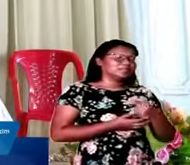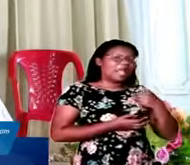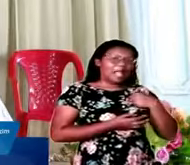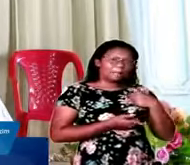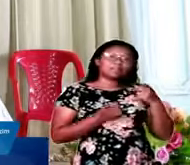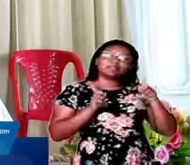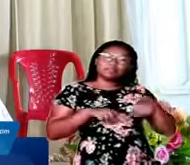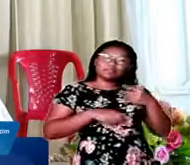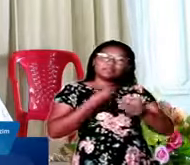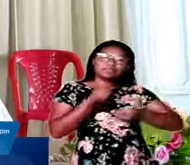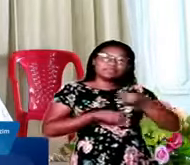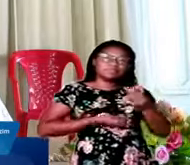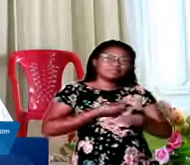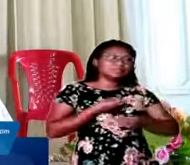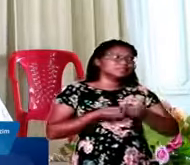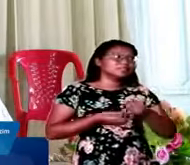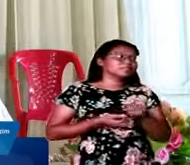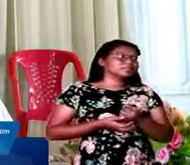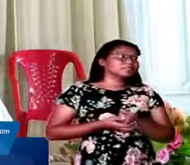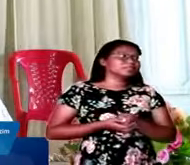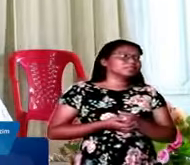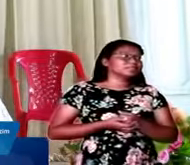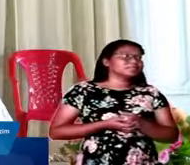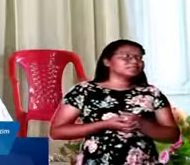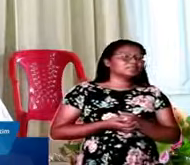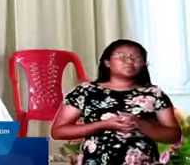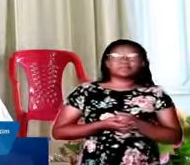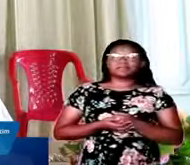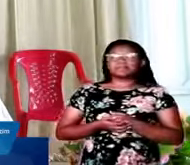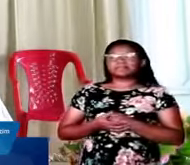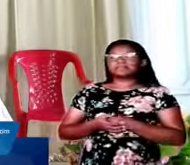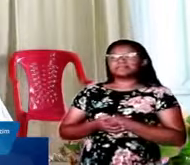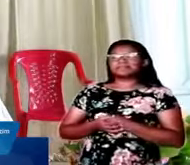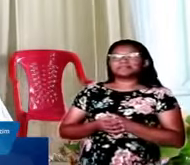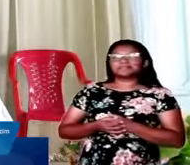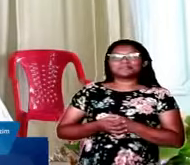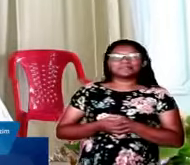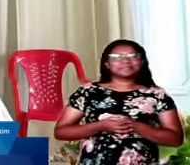hiciste. Entra en el gozo de tu Señor.